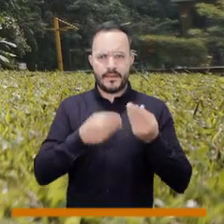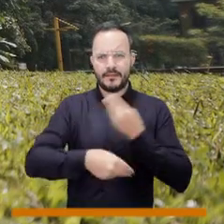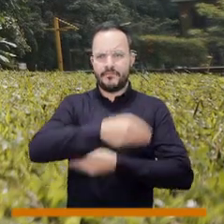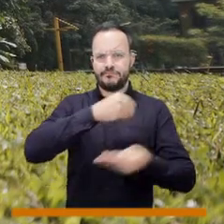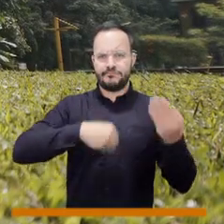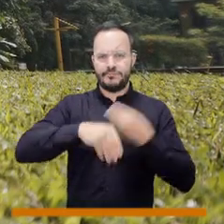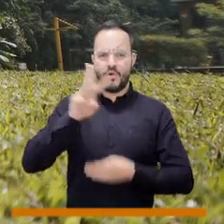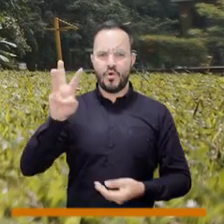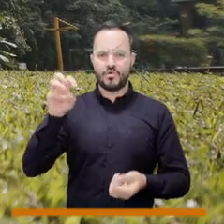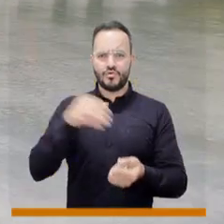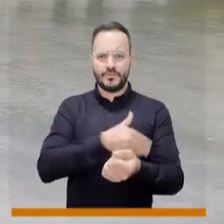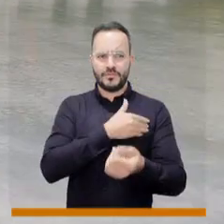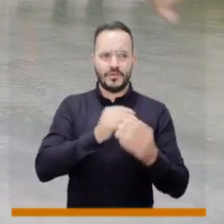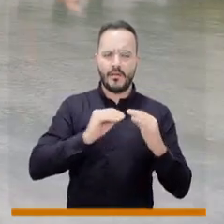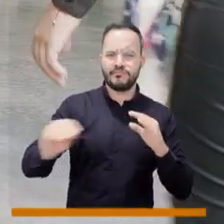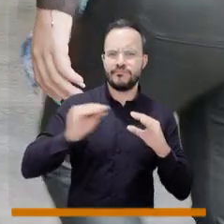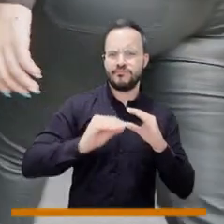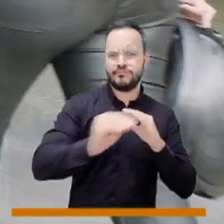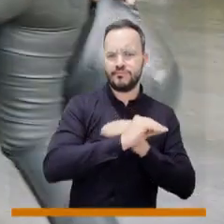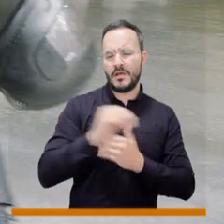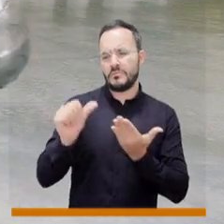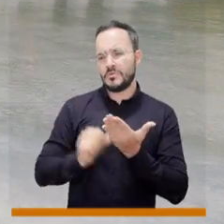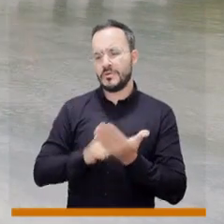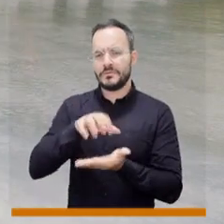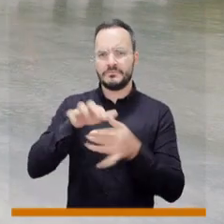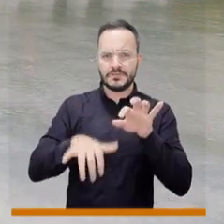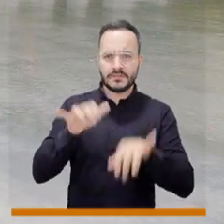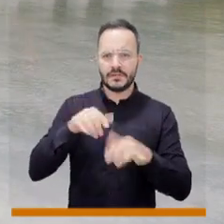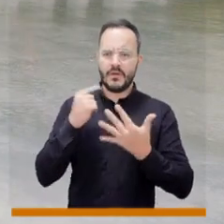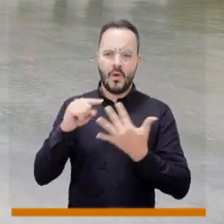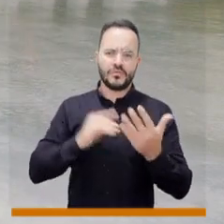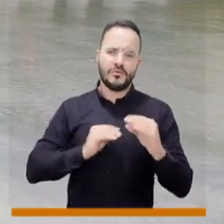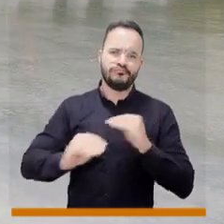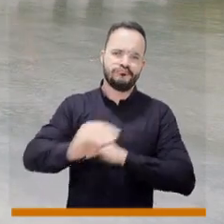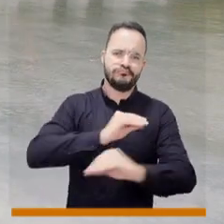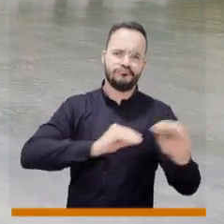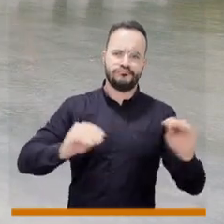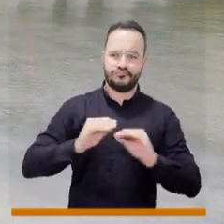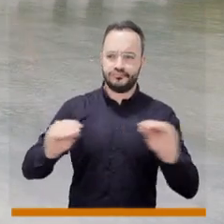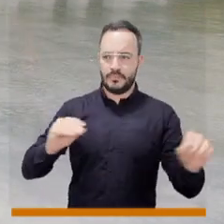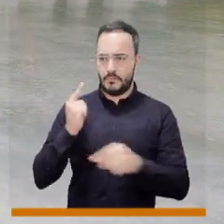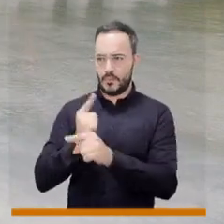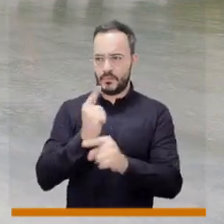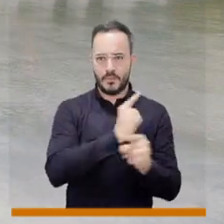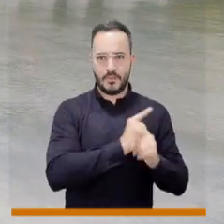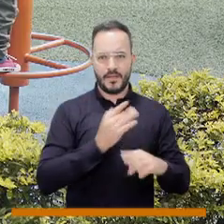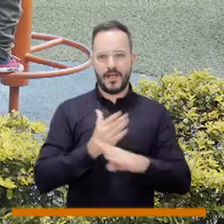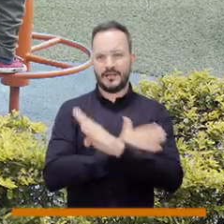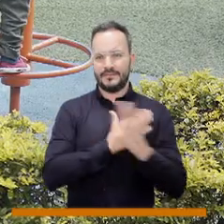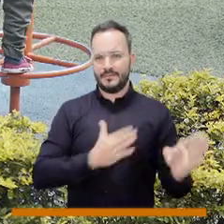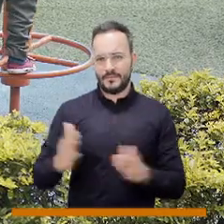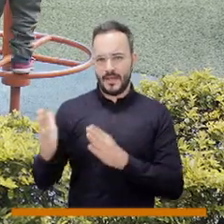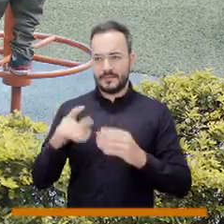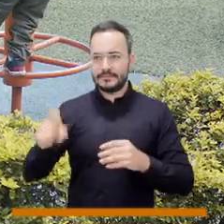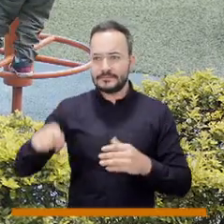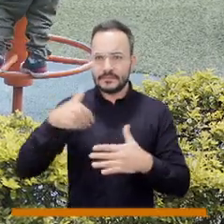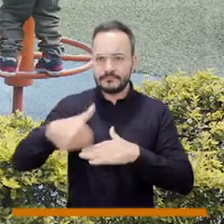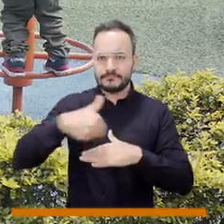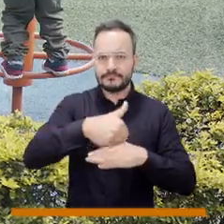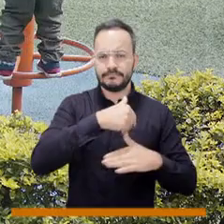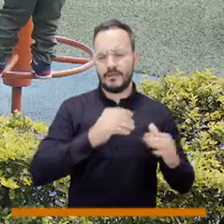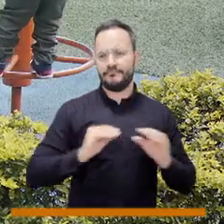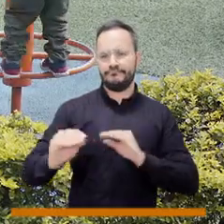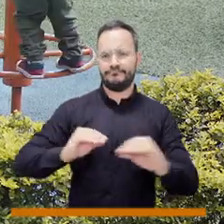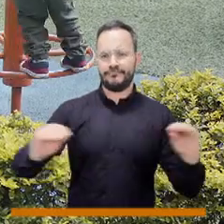los traslados necesarios entre esos 8 billones, entre programas, secretarías, para poder cumplir las condiciones y necesidades que